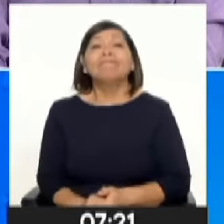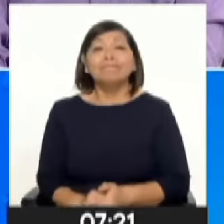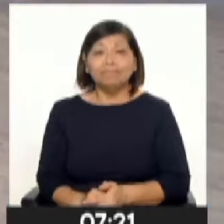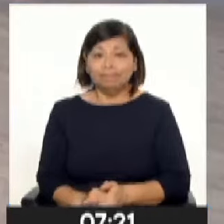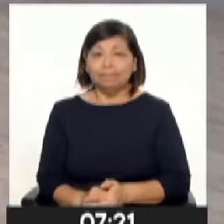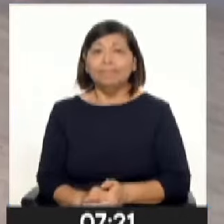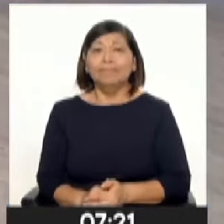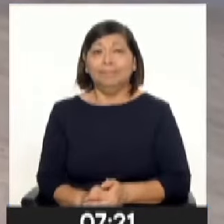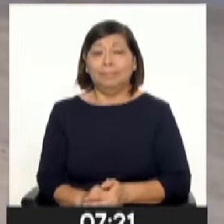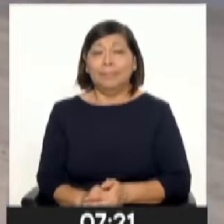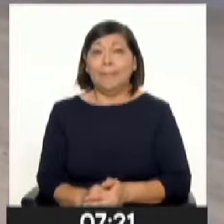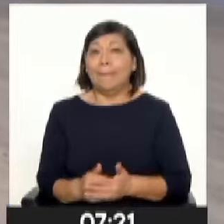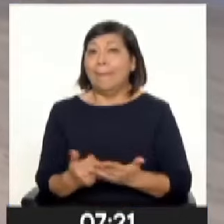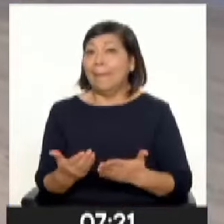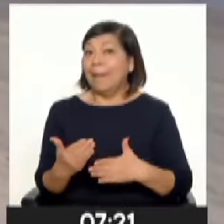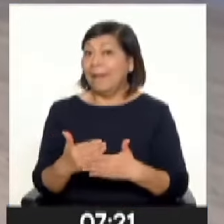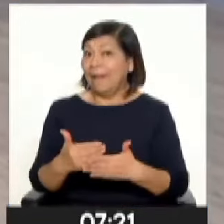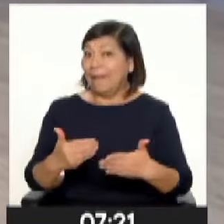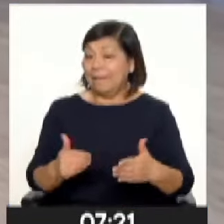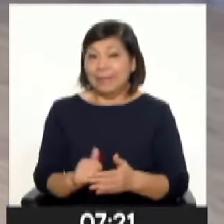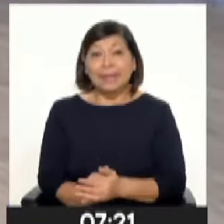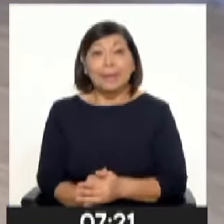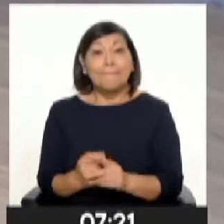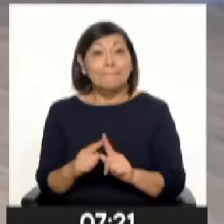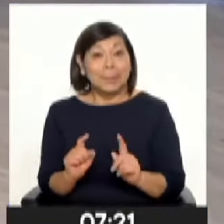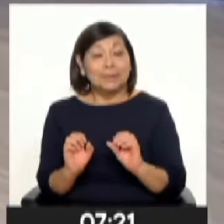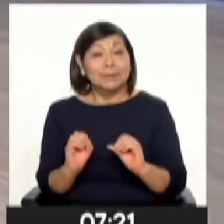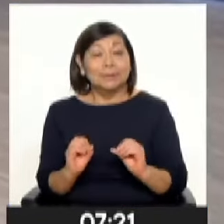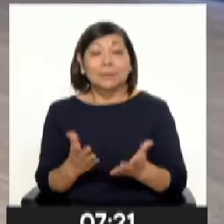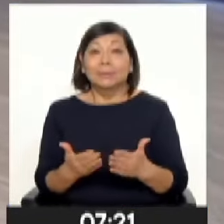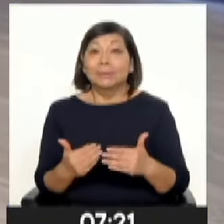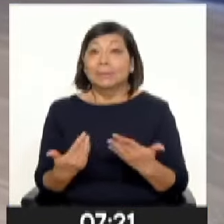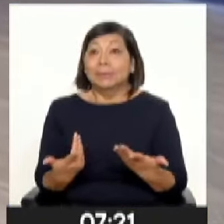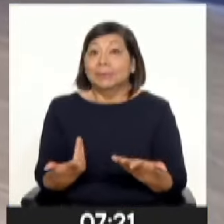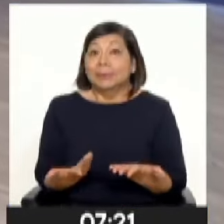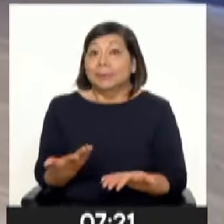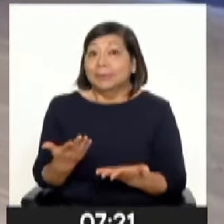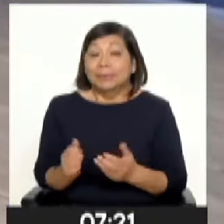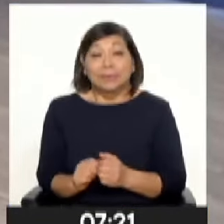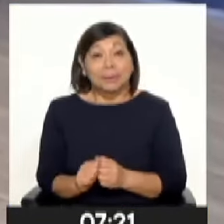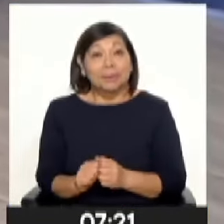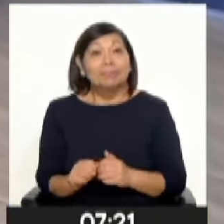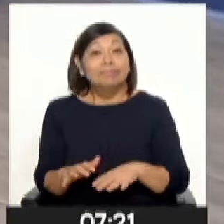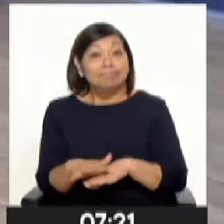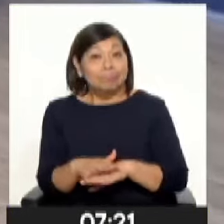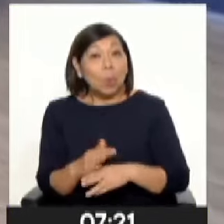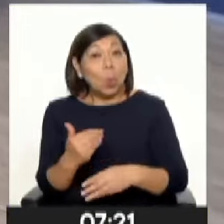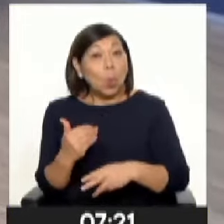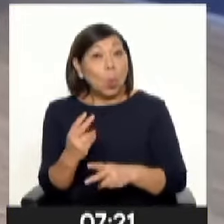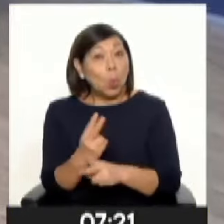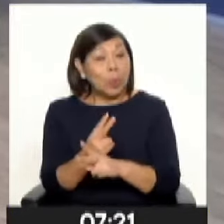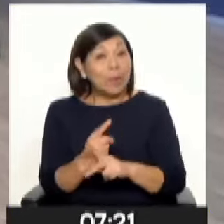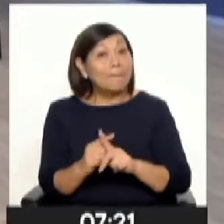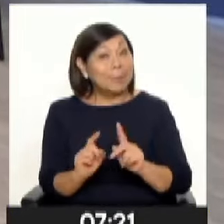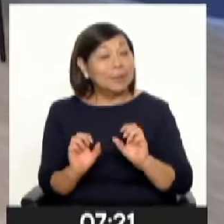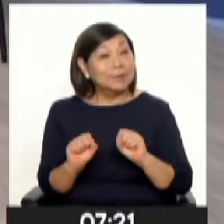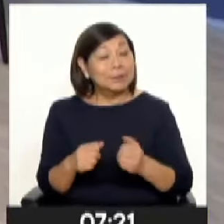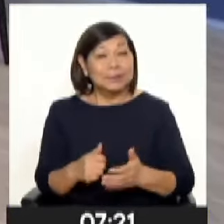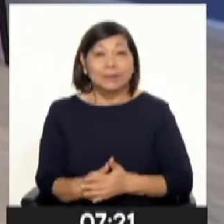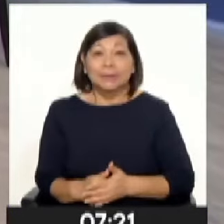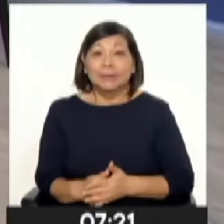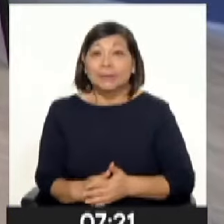Acciones antes de que ocurra, para tratar de evitar, que justamente es lo que se trata, la prevención, pero también considera